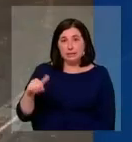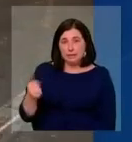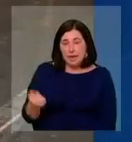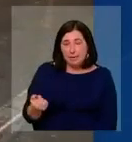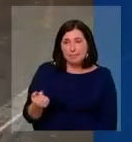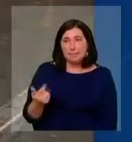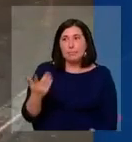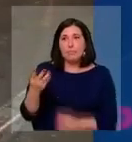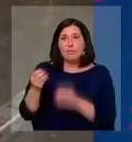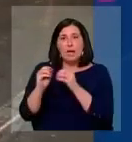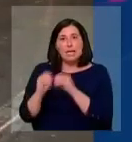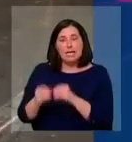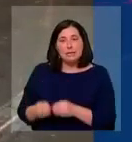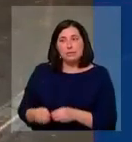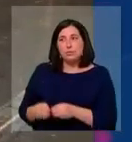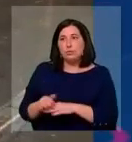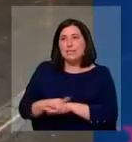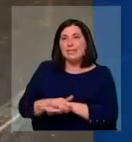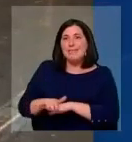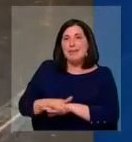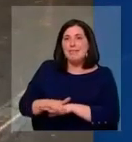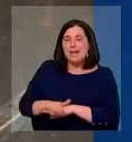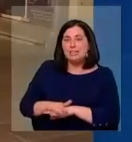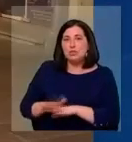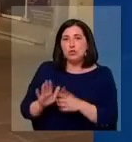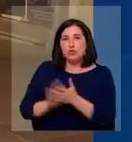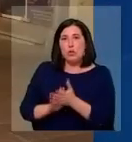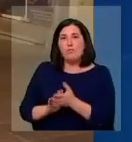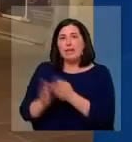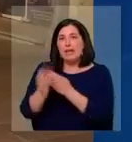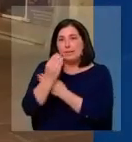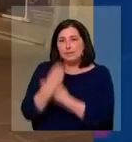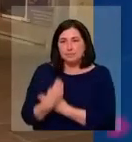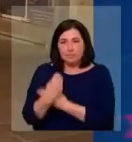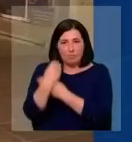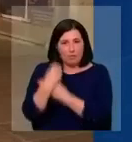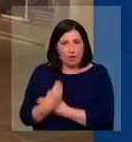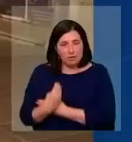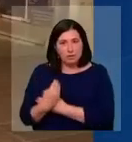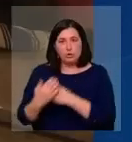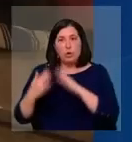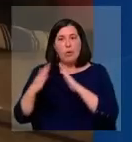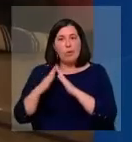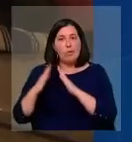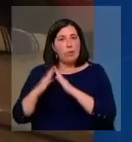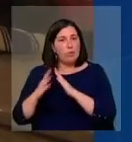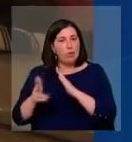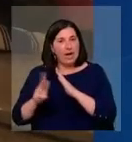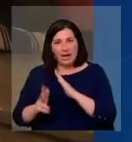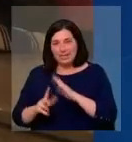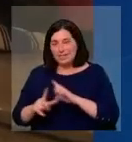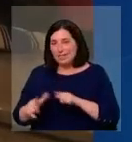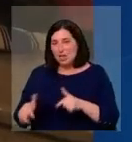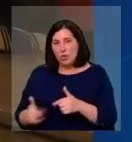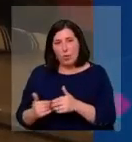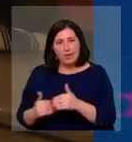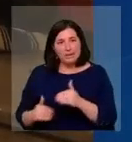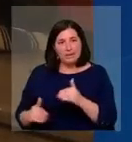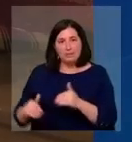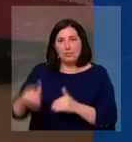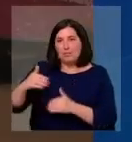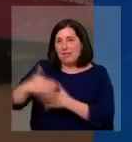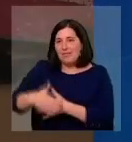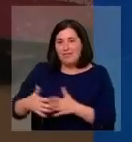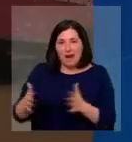Y que proporciona un nivel básico de calorías. Por tanto, los hogares que no superan el valor de esta